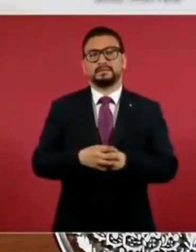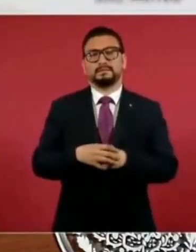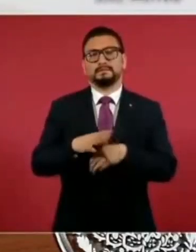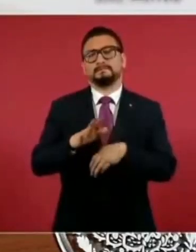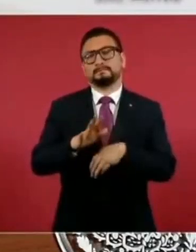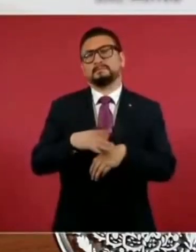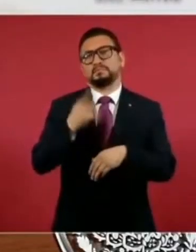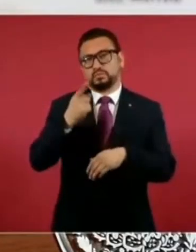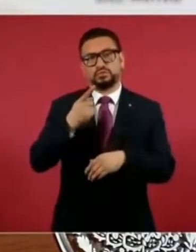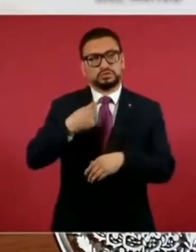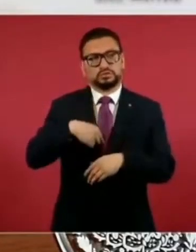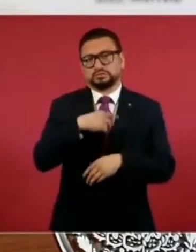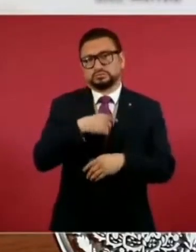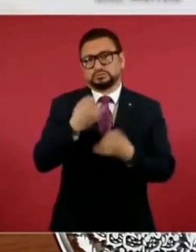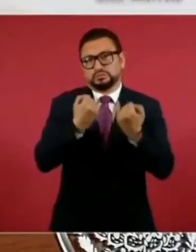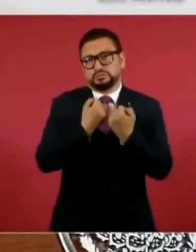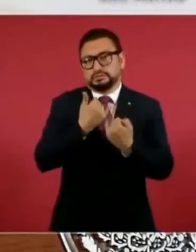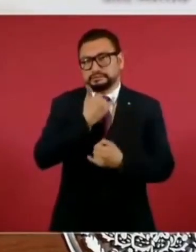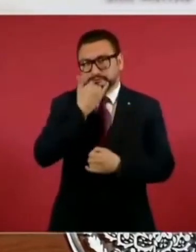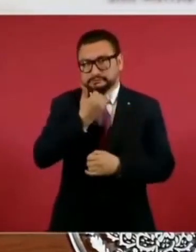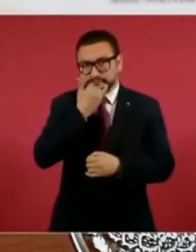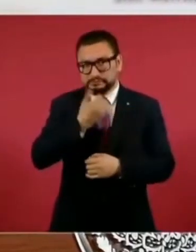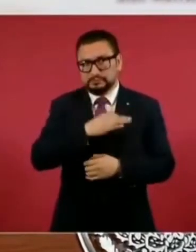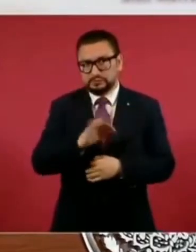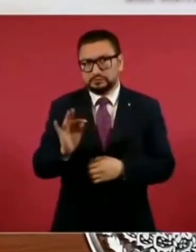comete unos errores,